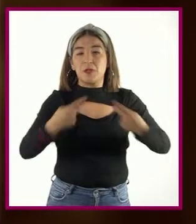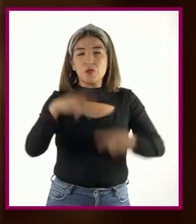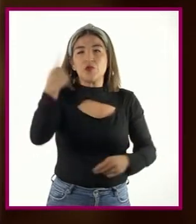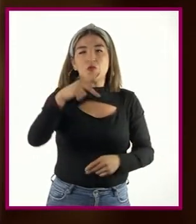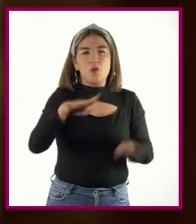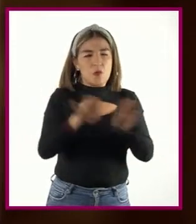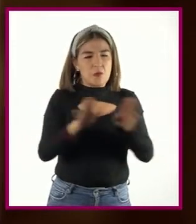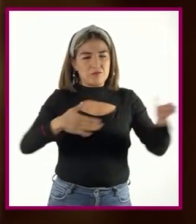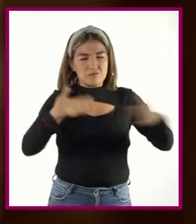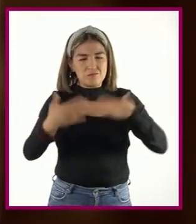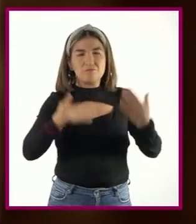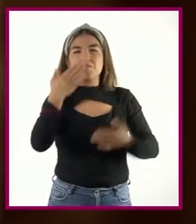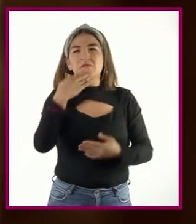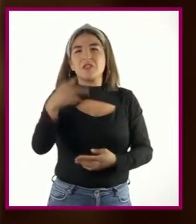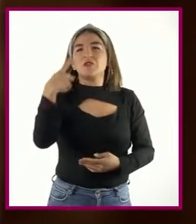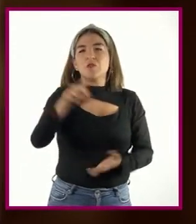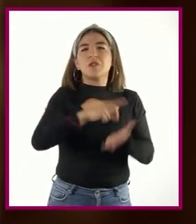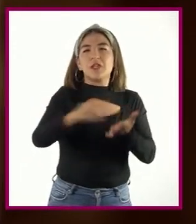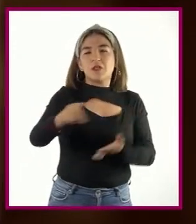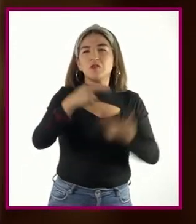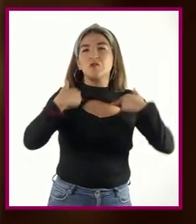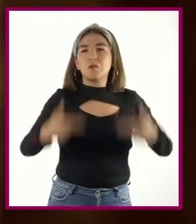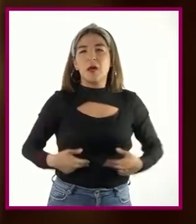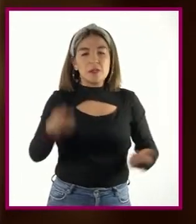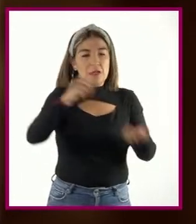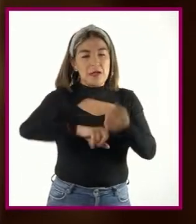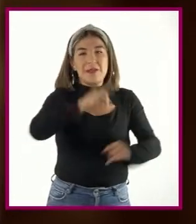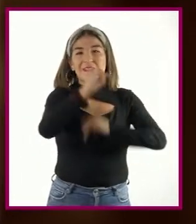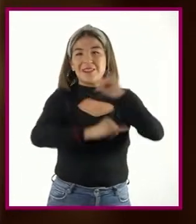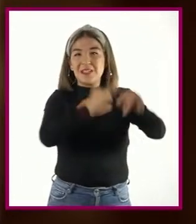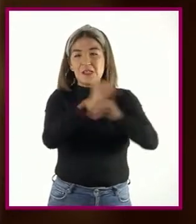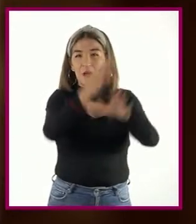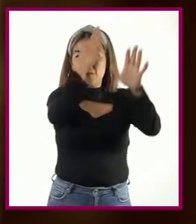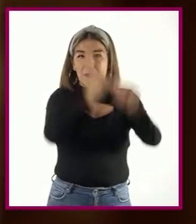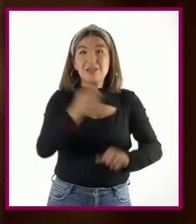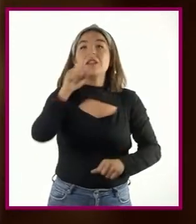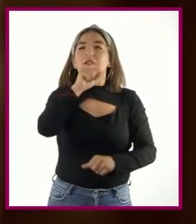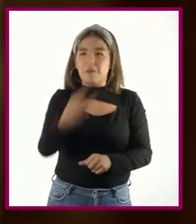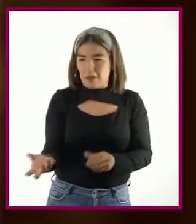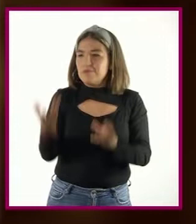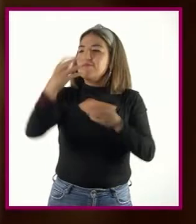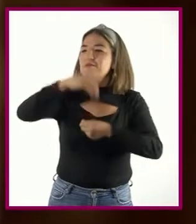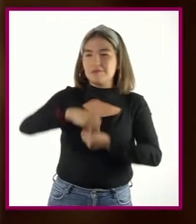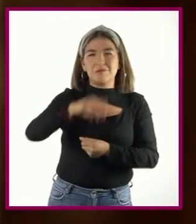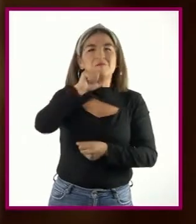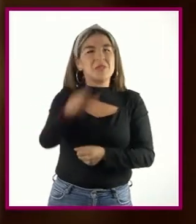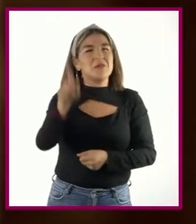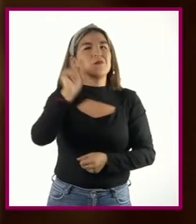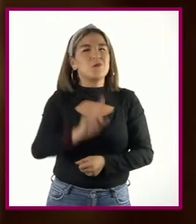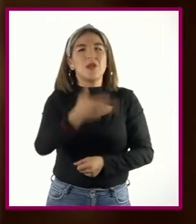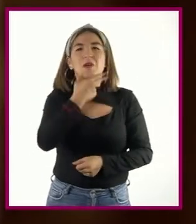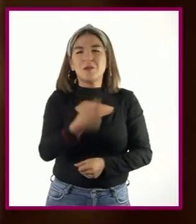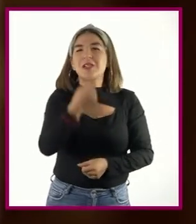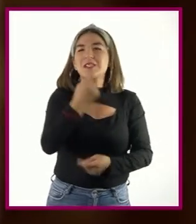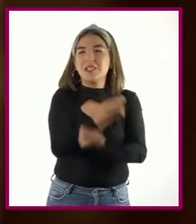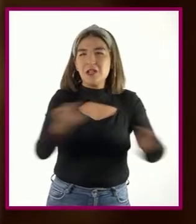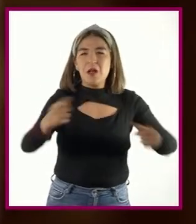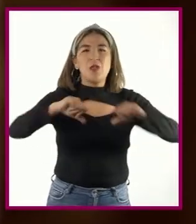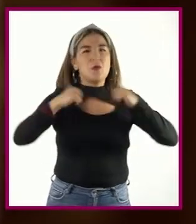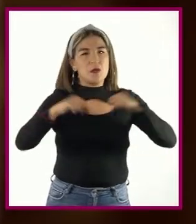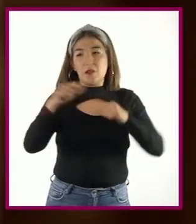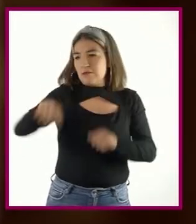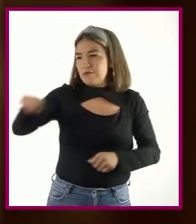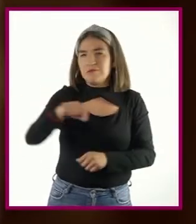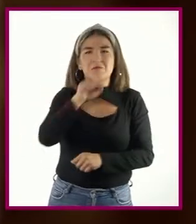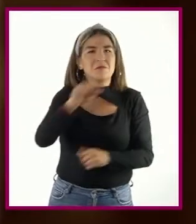humanos reconocidos en la Constitución y en los tratados internacionales, evidentemente incluye a las niñas, niños y adolescentes al ser personas. Entonces van a